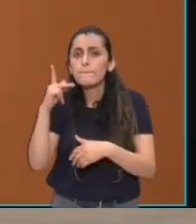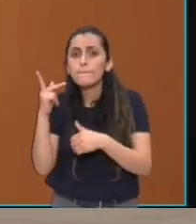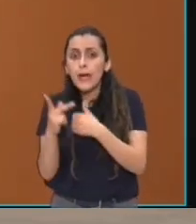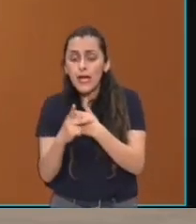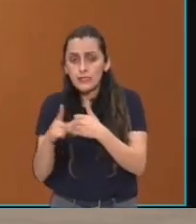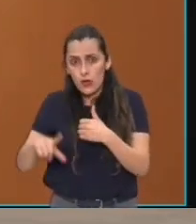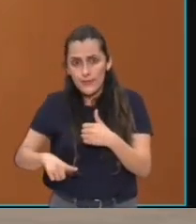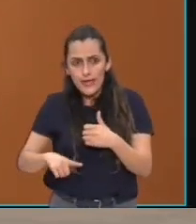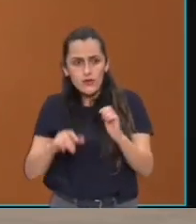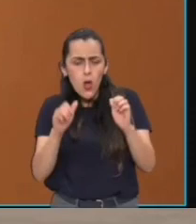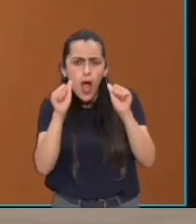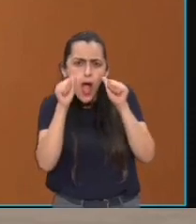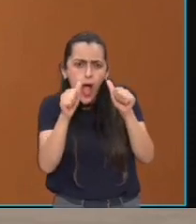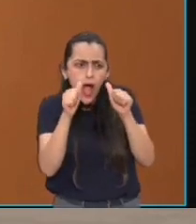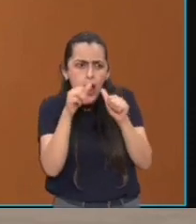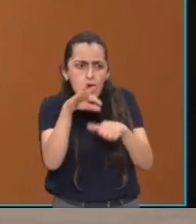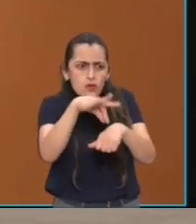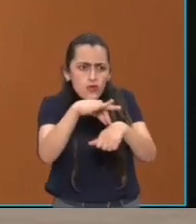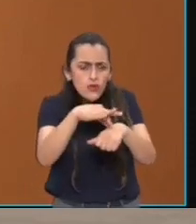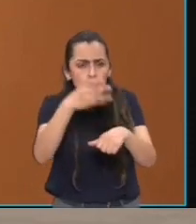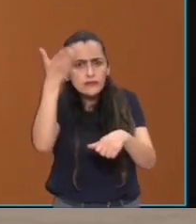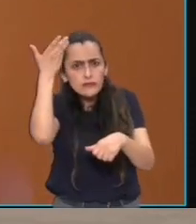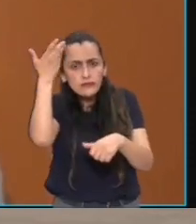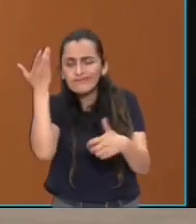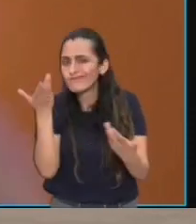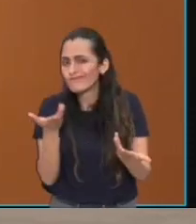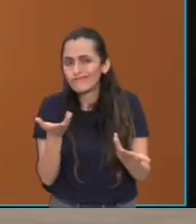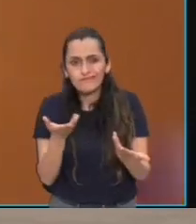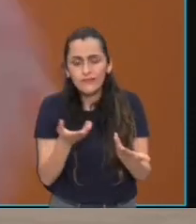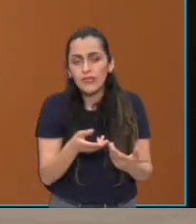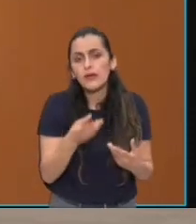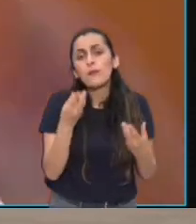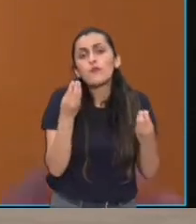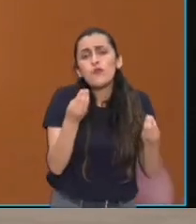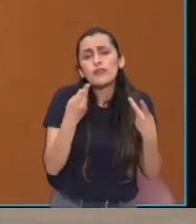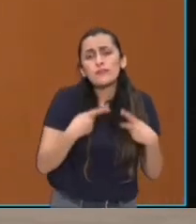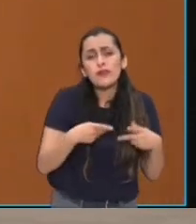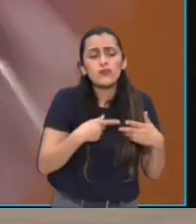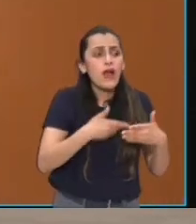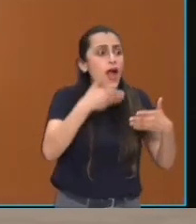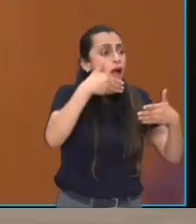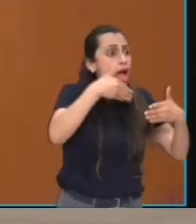que fallecieron no llegaron a los cuidados intensivos del país, murieron en casa,